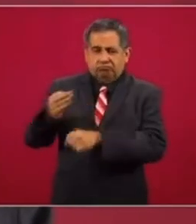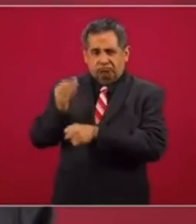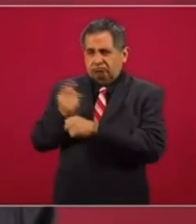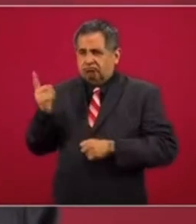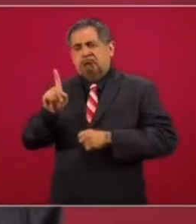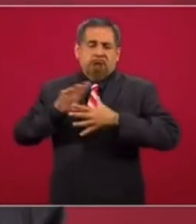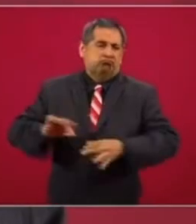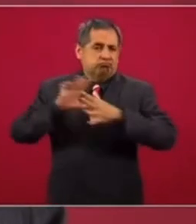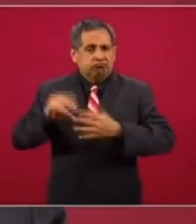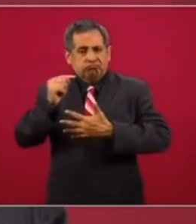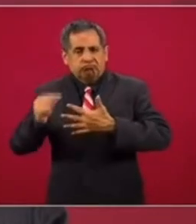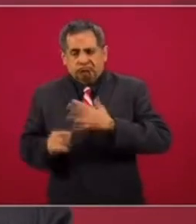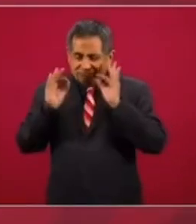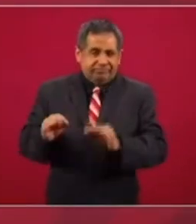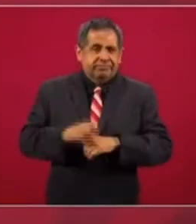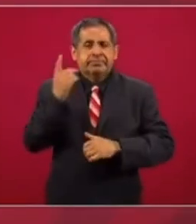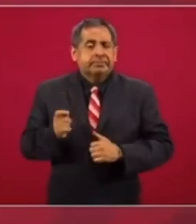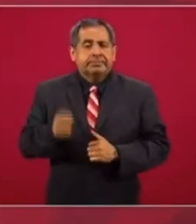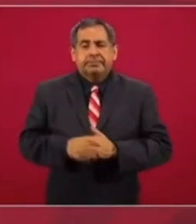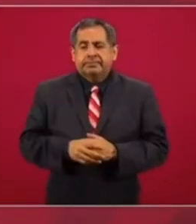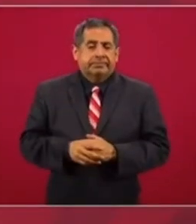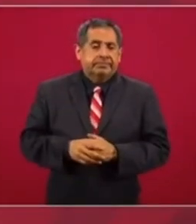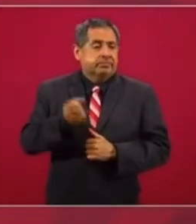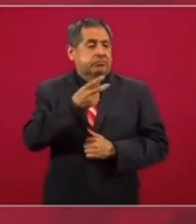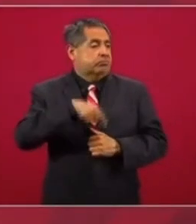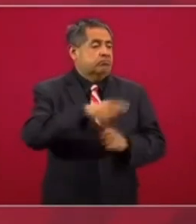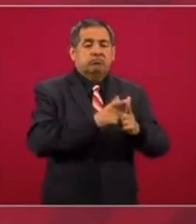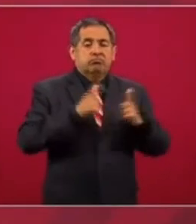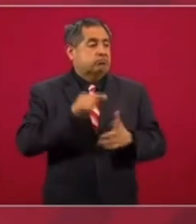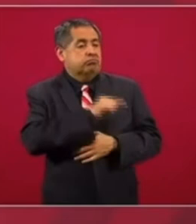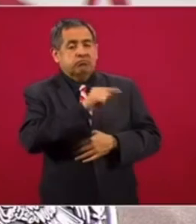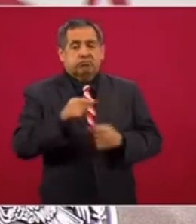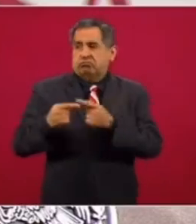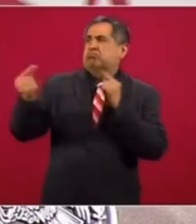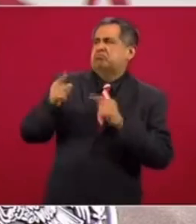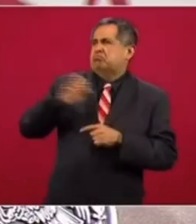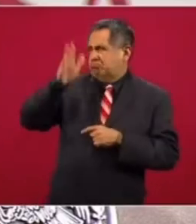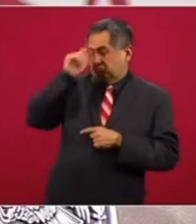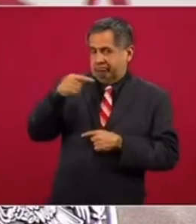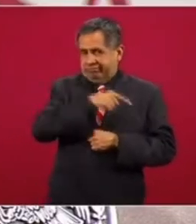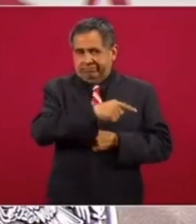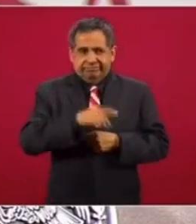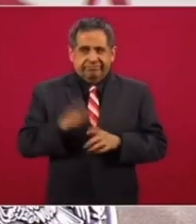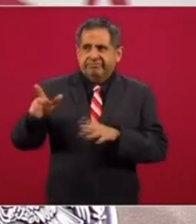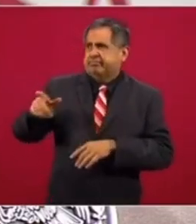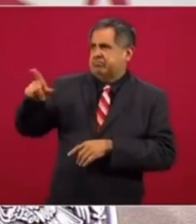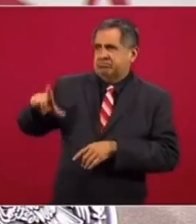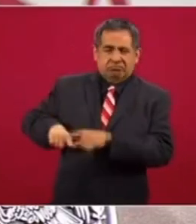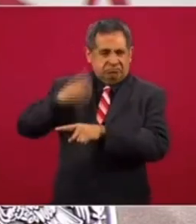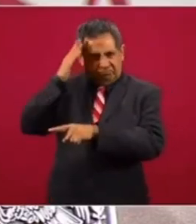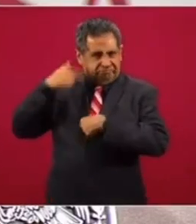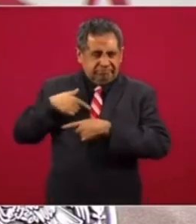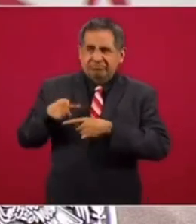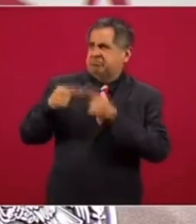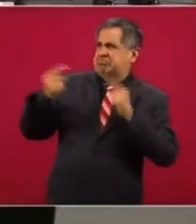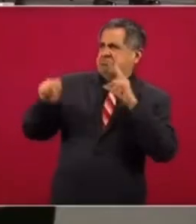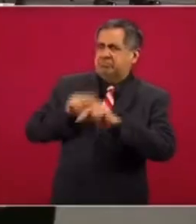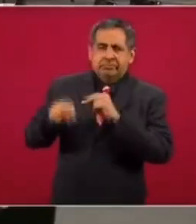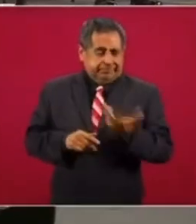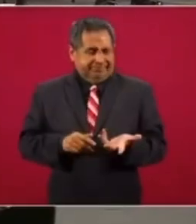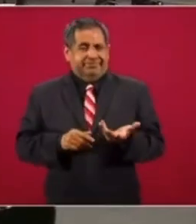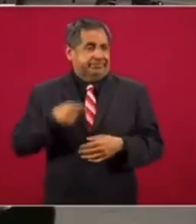tiempo, de que muchos grupos opositores al gobierno que encabezo